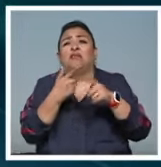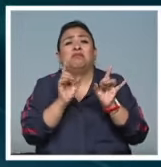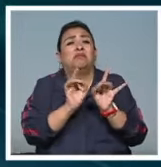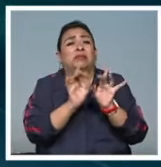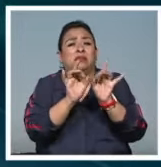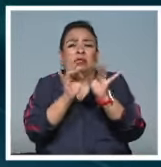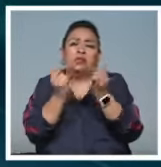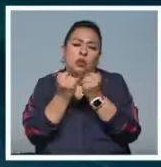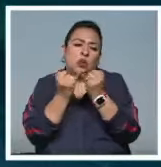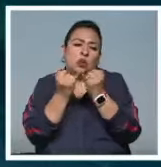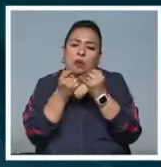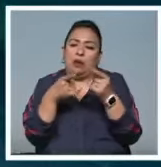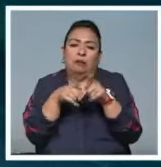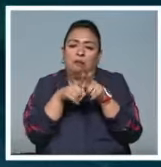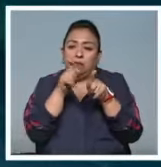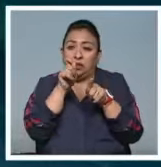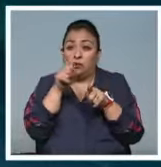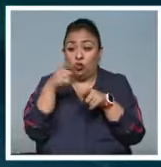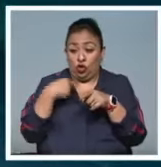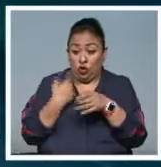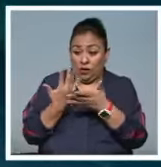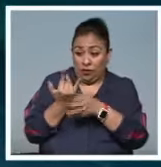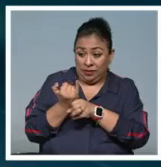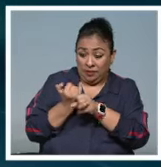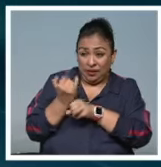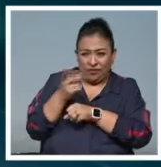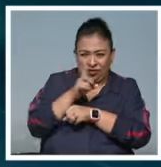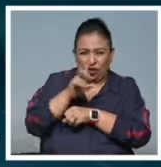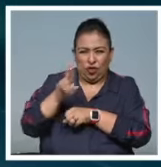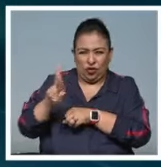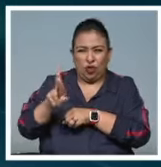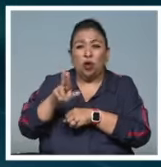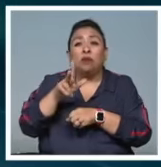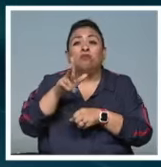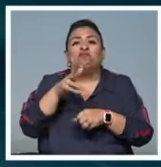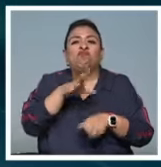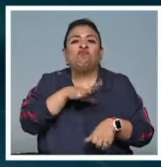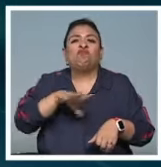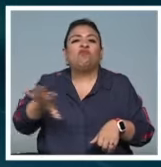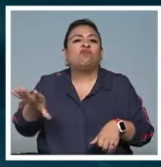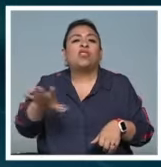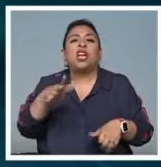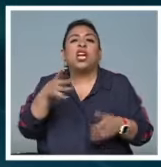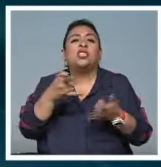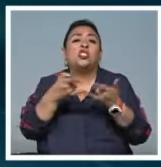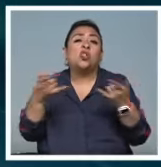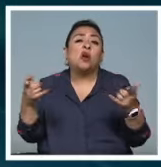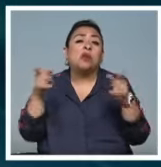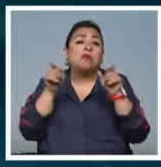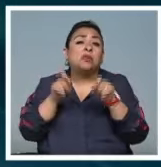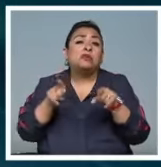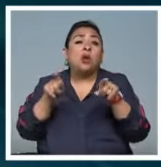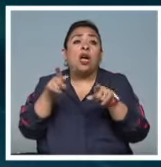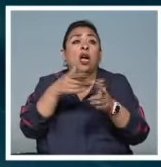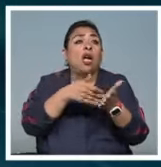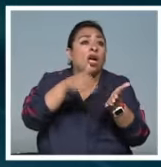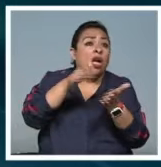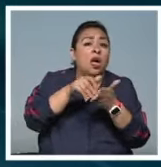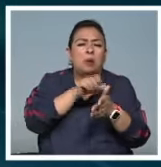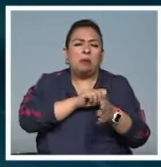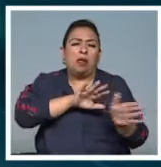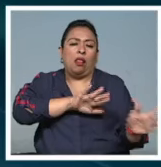también, ¿no? En su trabajo como investigador, el Dr. Fowler ha rechazado la narrativa histórica que distingue entre héroes y